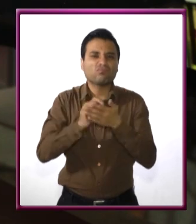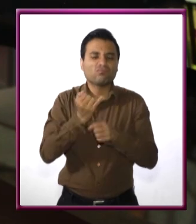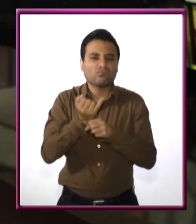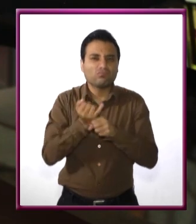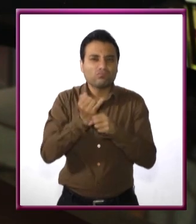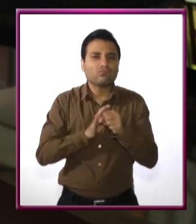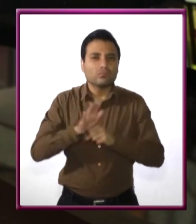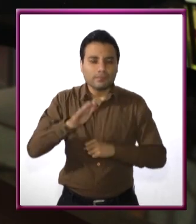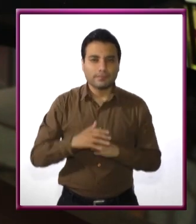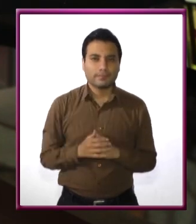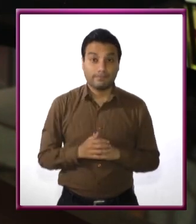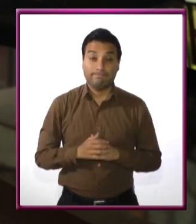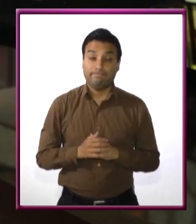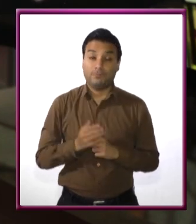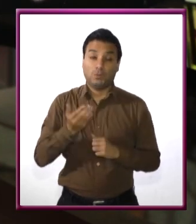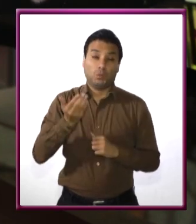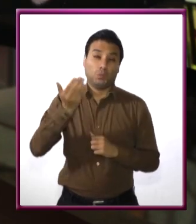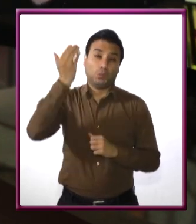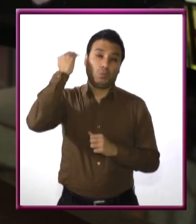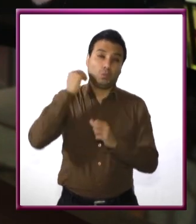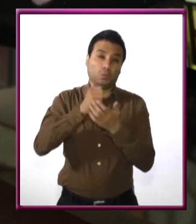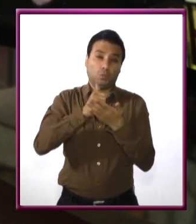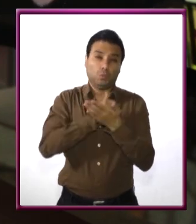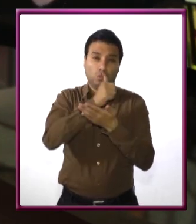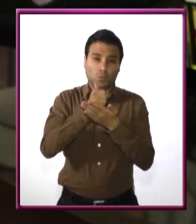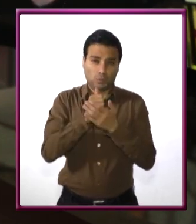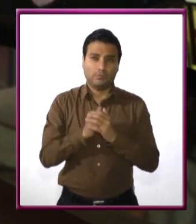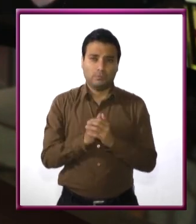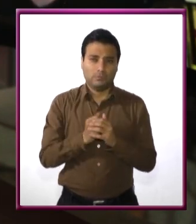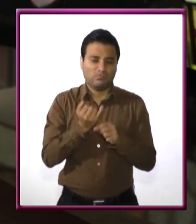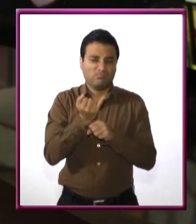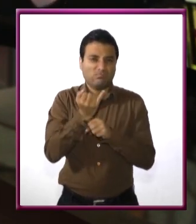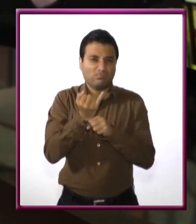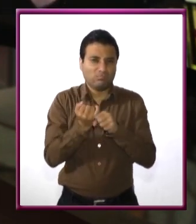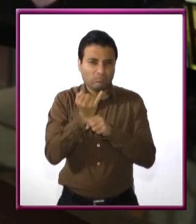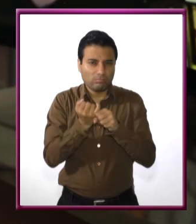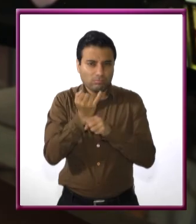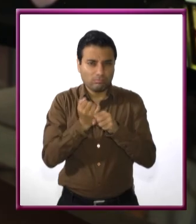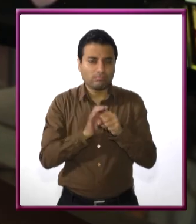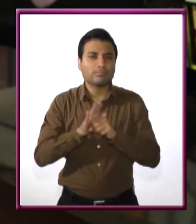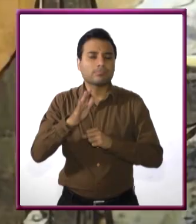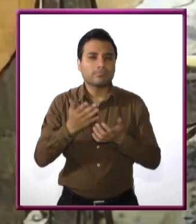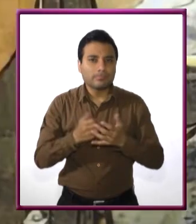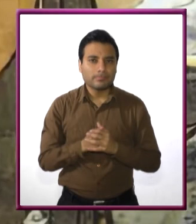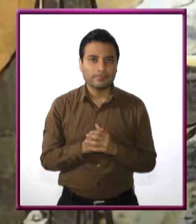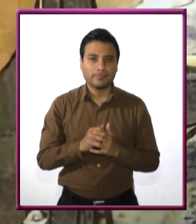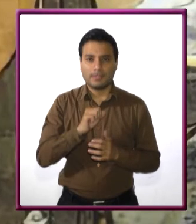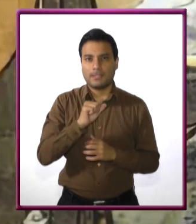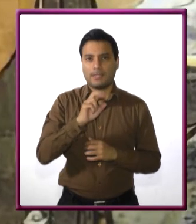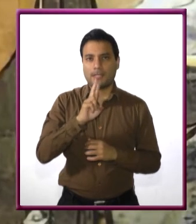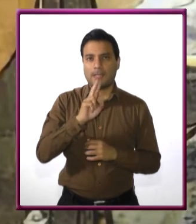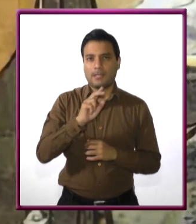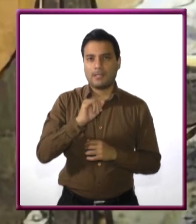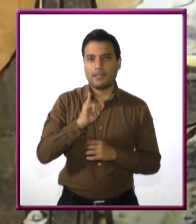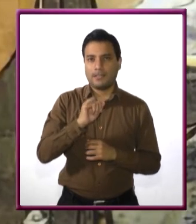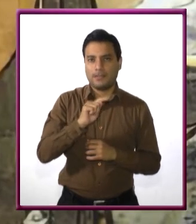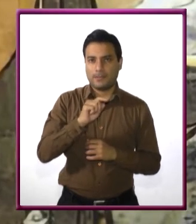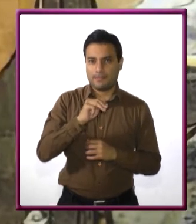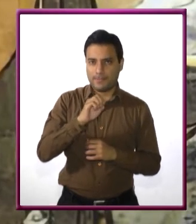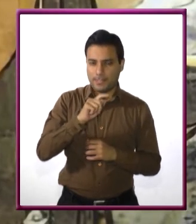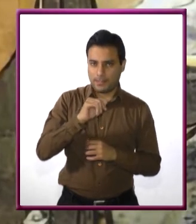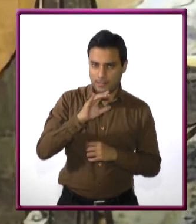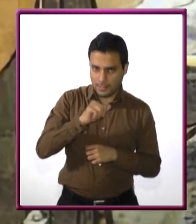Bueno, las antiguas civilizaciones desarrollaron conocimiento sobre todo en algunas áreas, especialmente en aritmética,